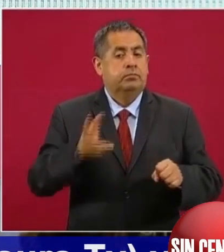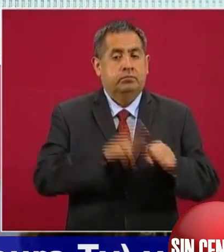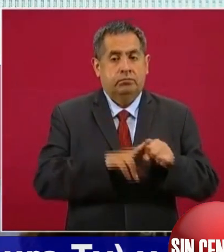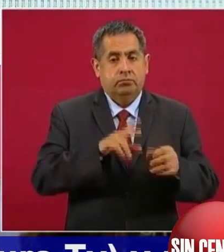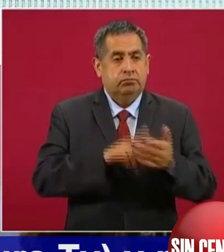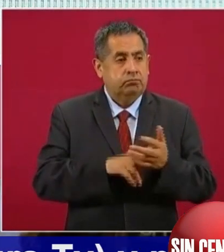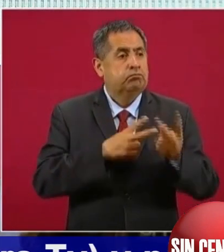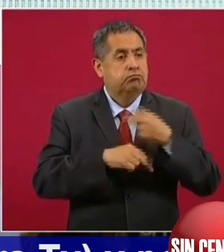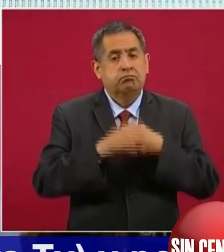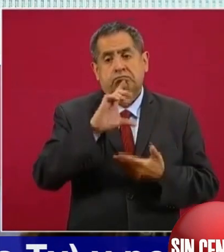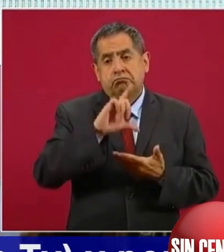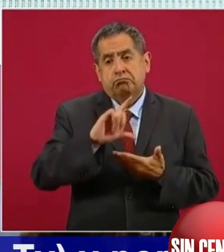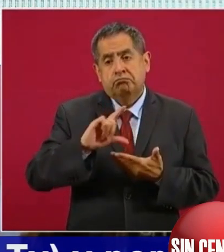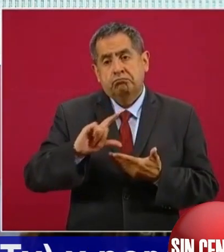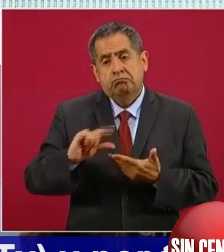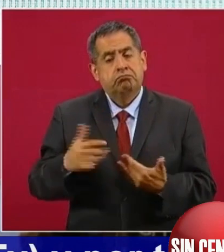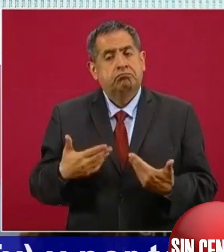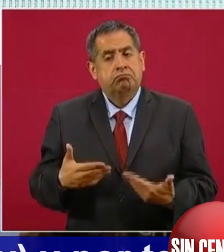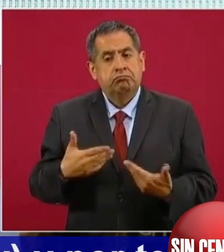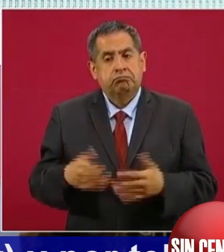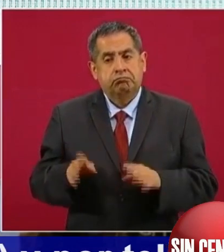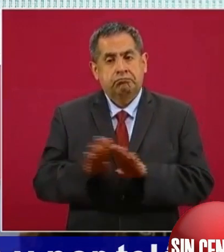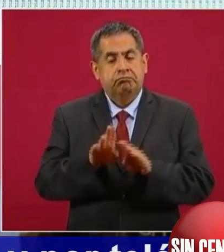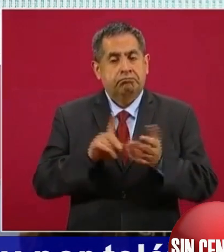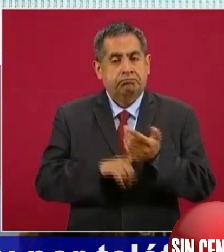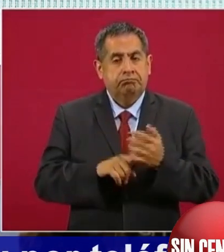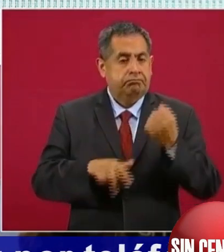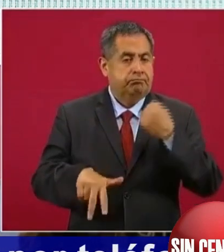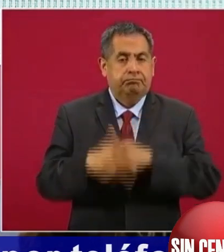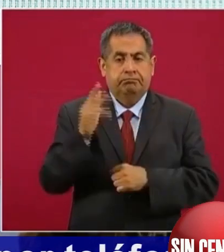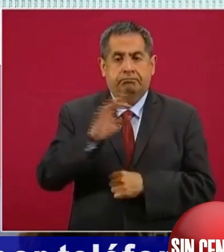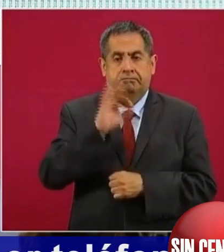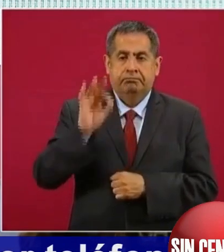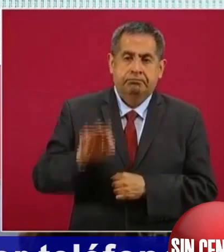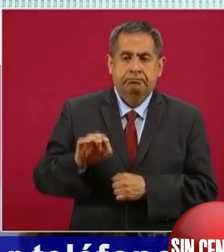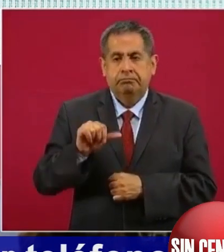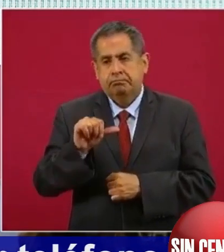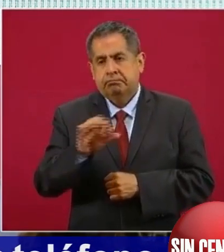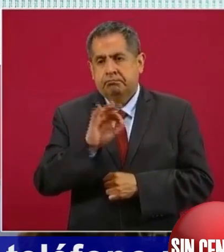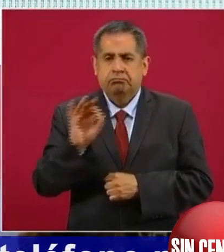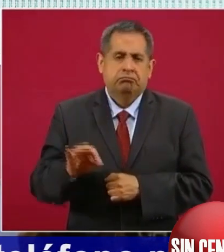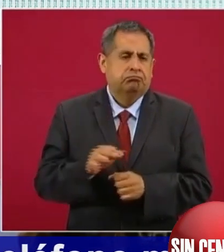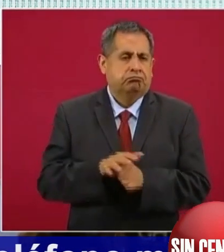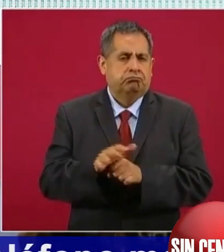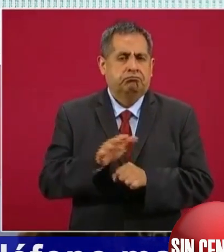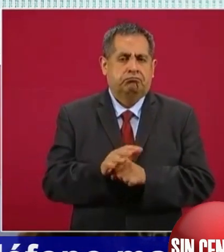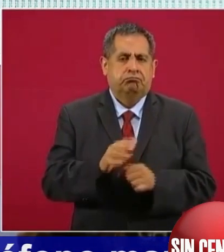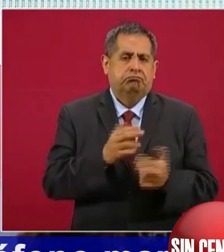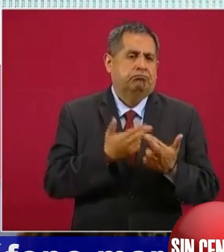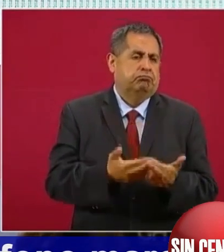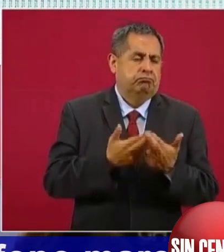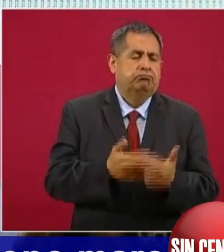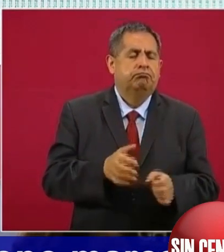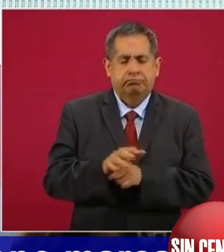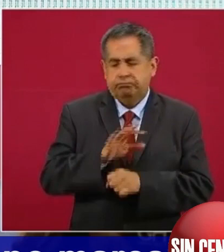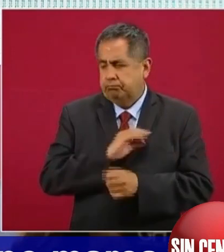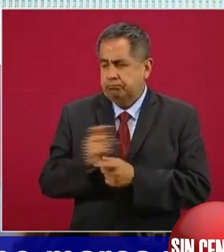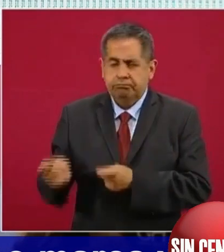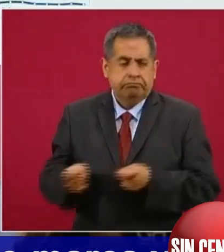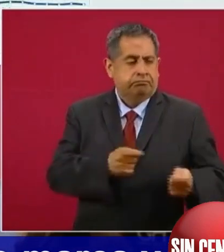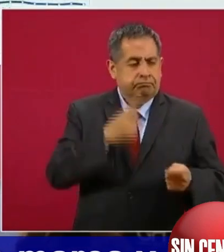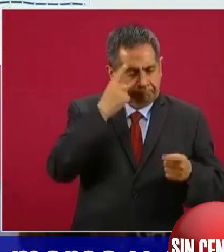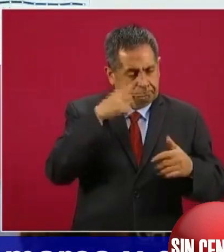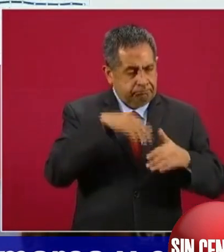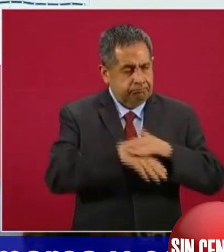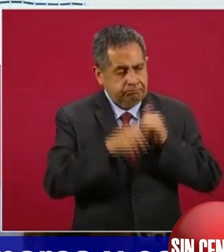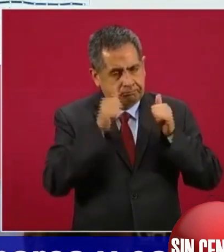franco descenso, se están desocupando y miren ustedes, 13%, 16% para camas generales y camas con ventilador. La